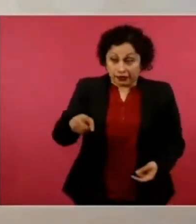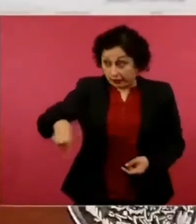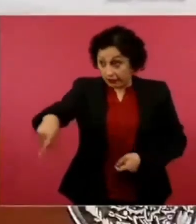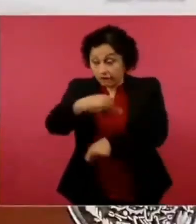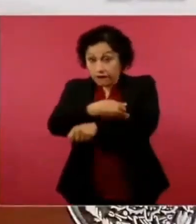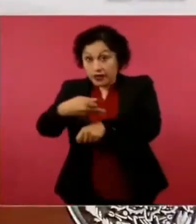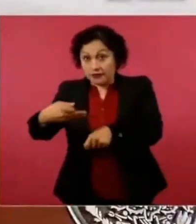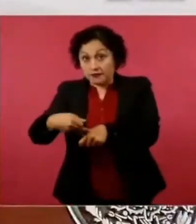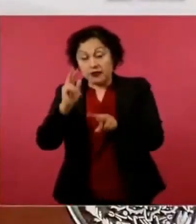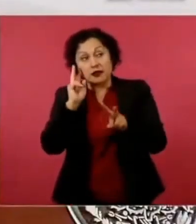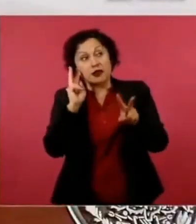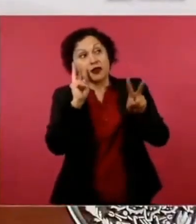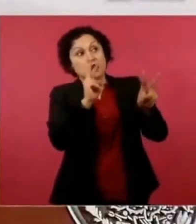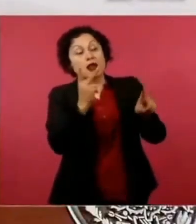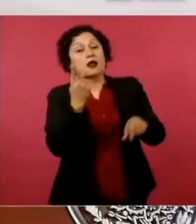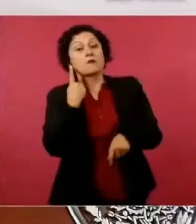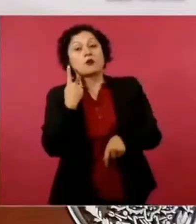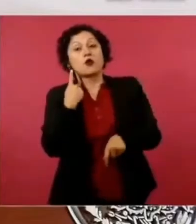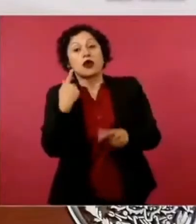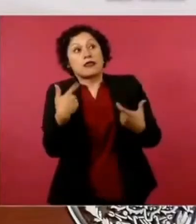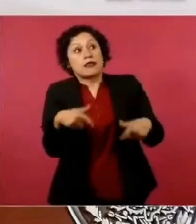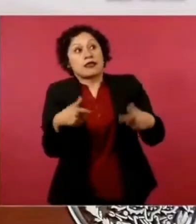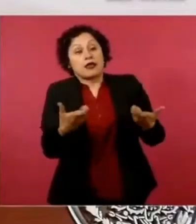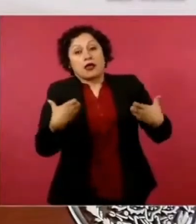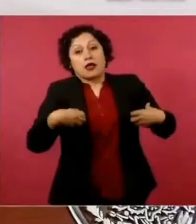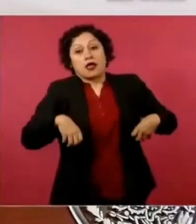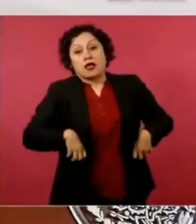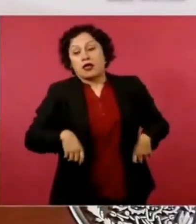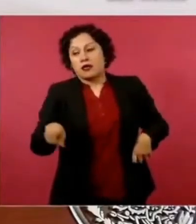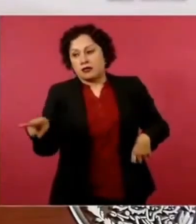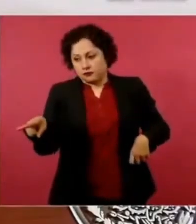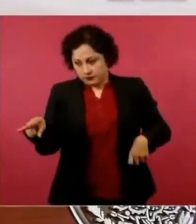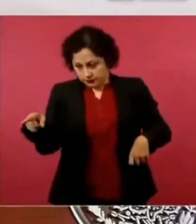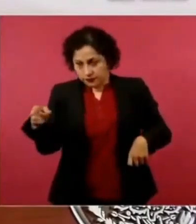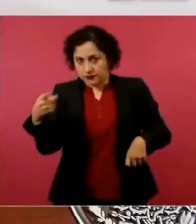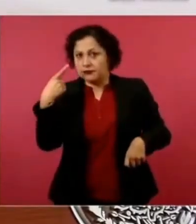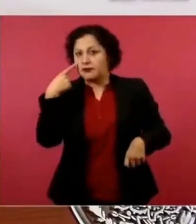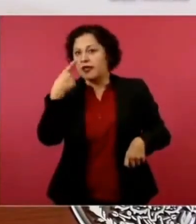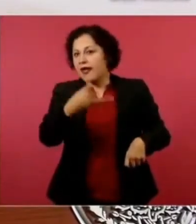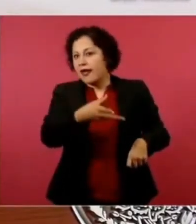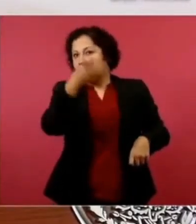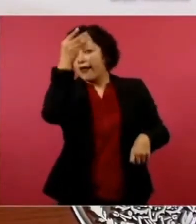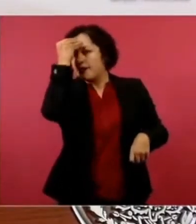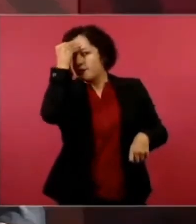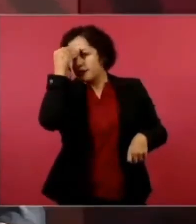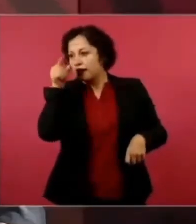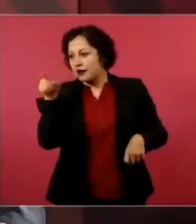grande seas como don fulano, un reverendo ladrón.